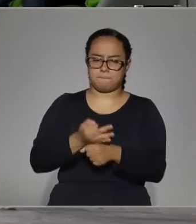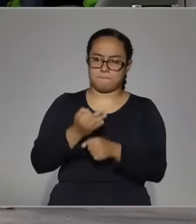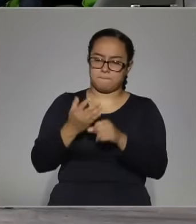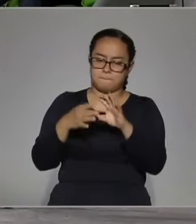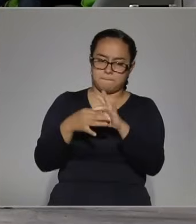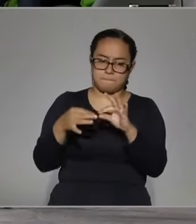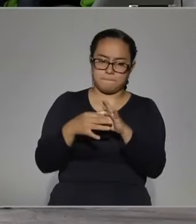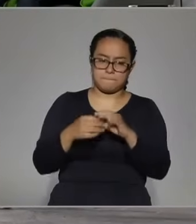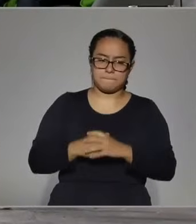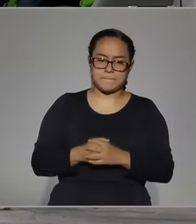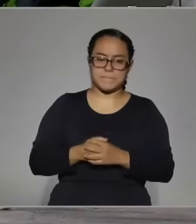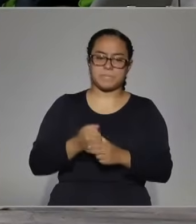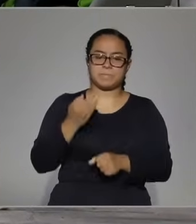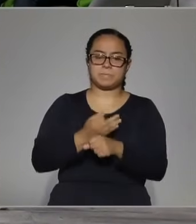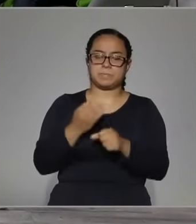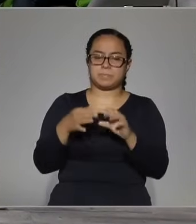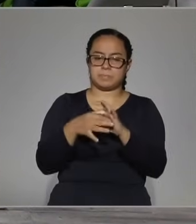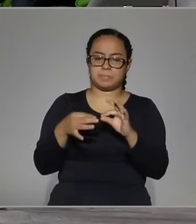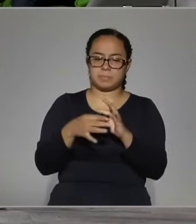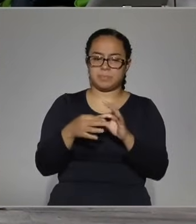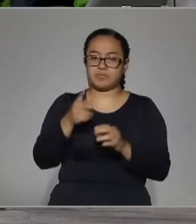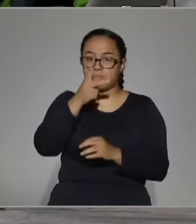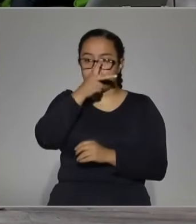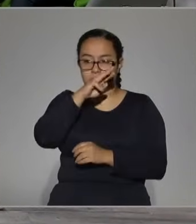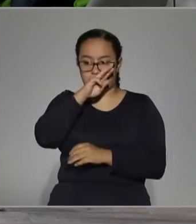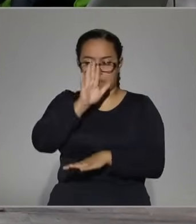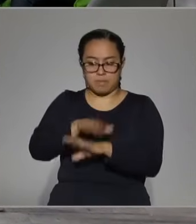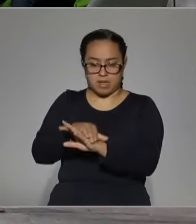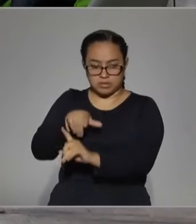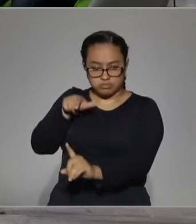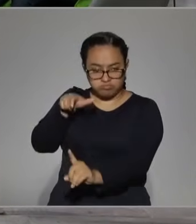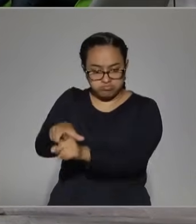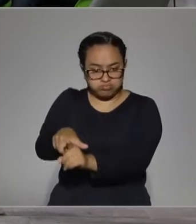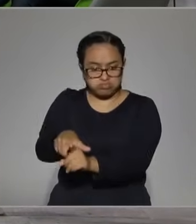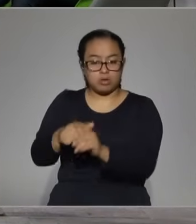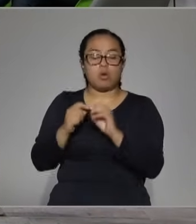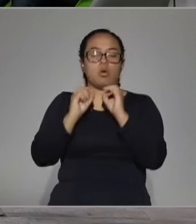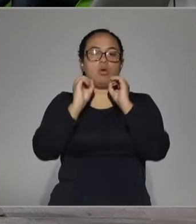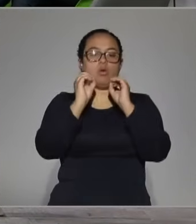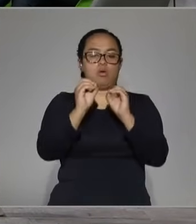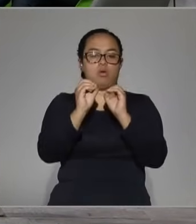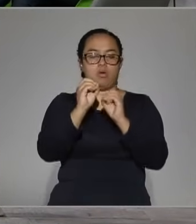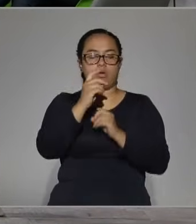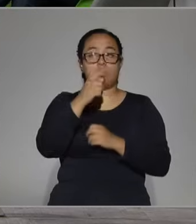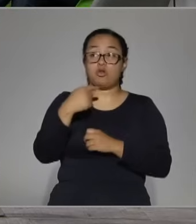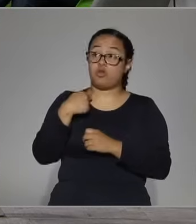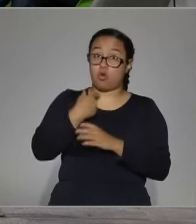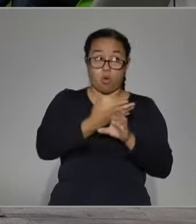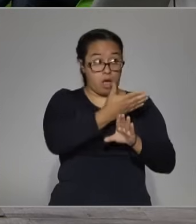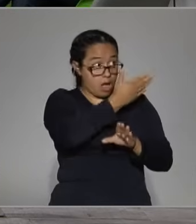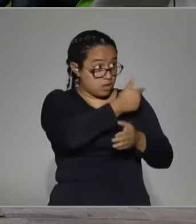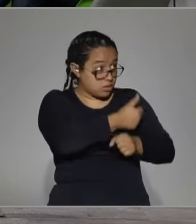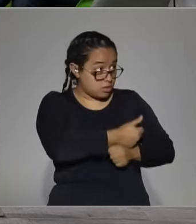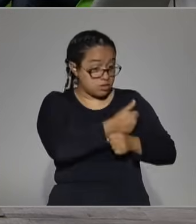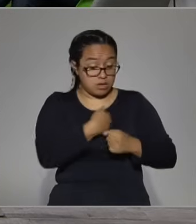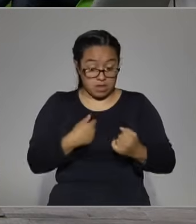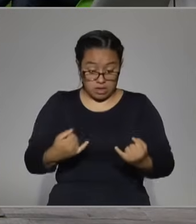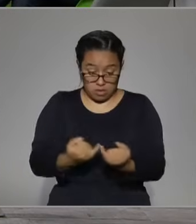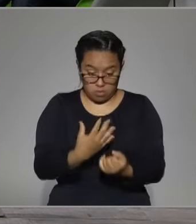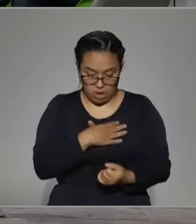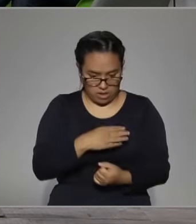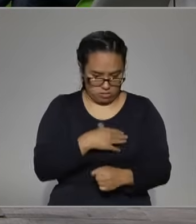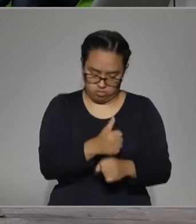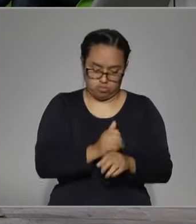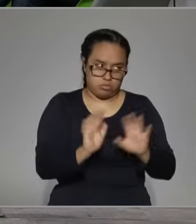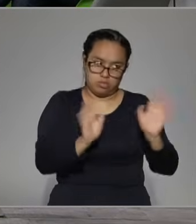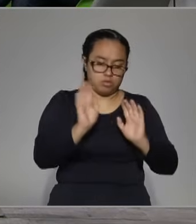comentas y por ello. Y esta parte justamente que mencionabas, padres sobreprotectores, padres que yo sufrí, no quiero que mi hijo sufra. Y